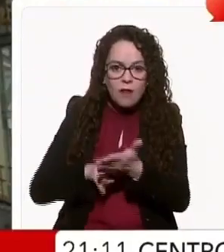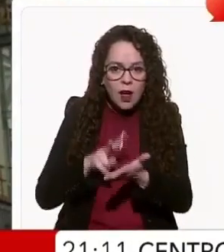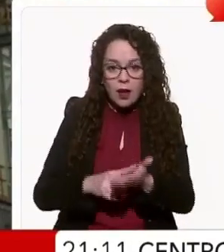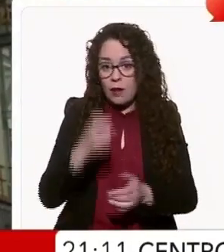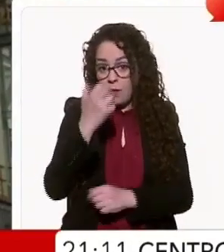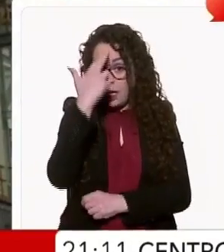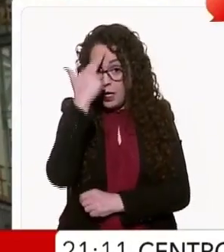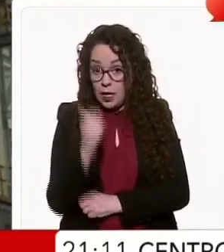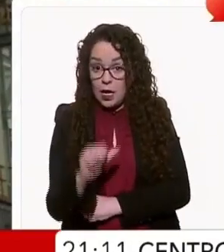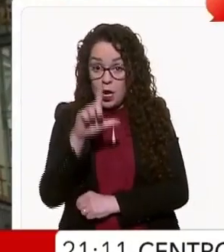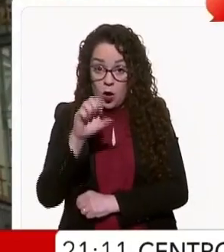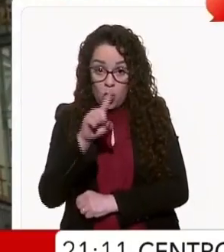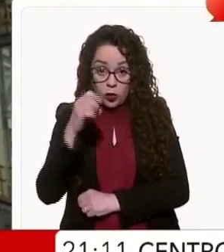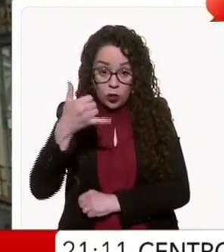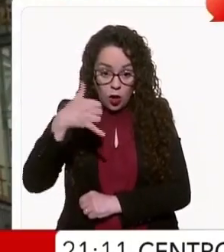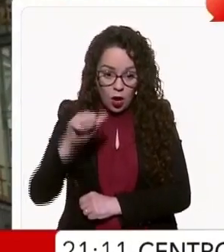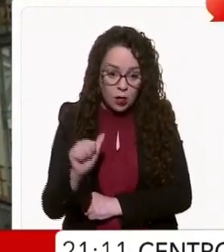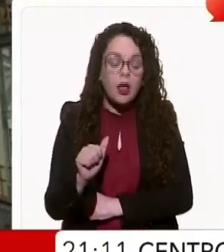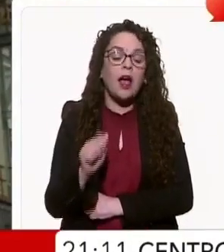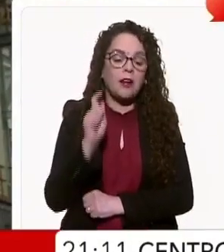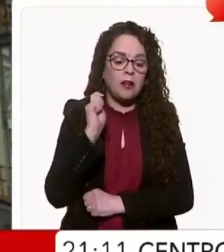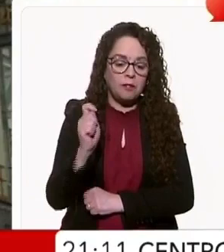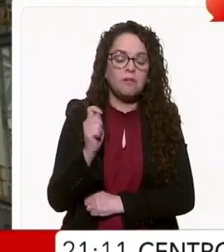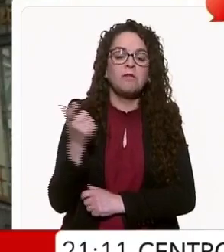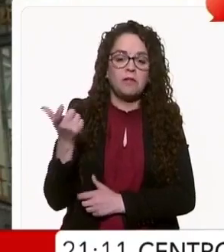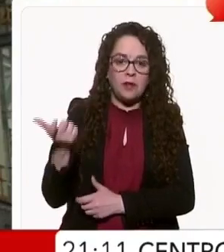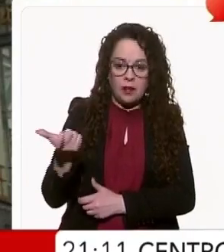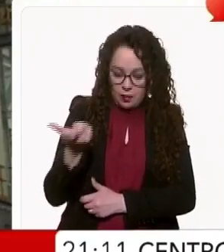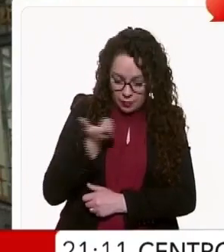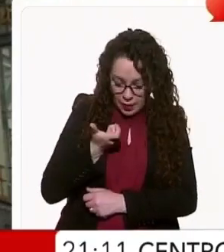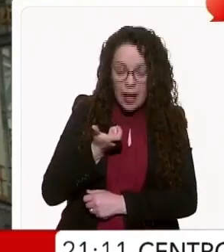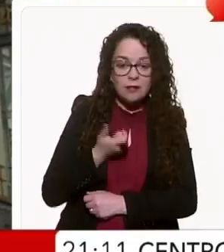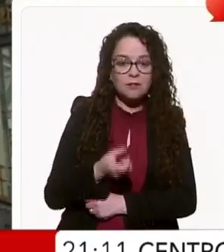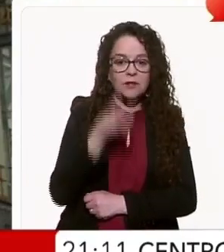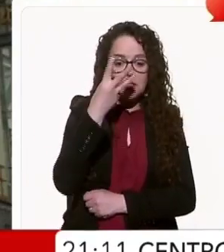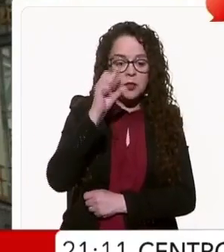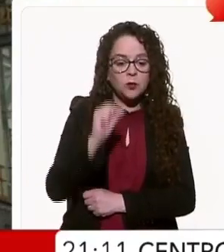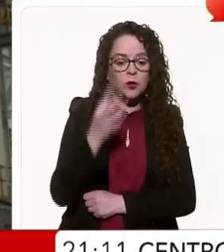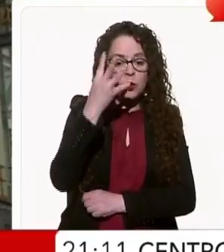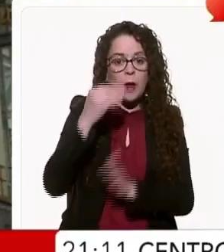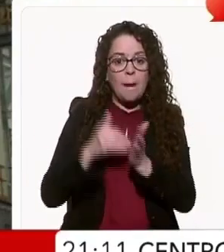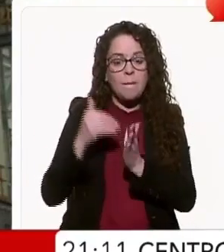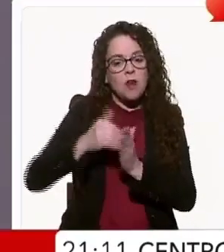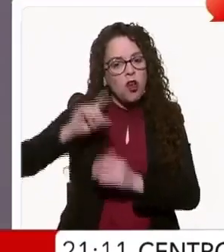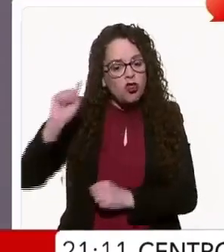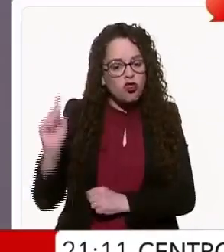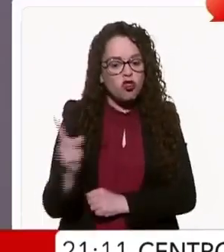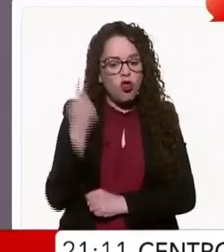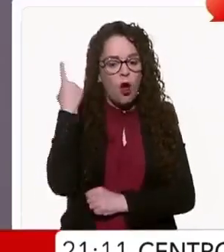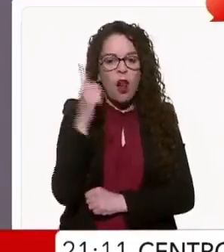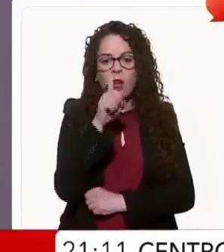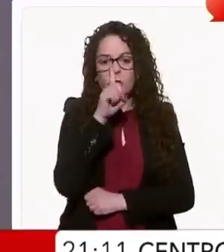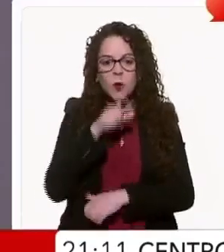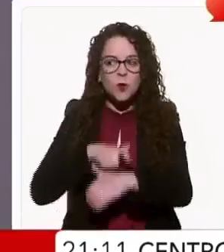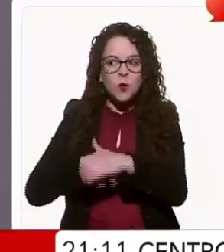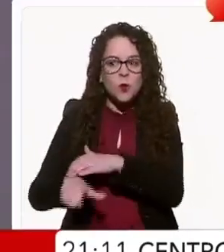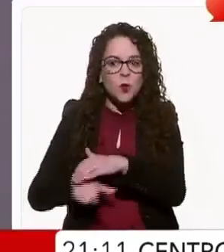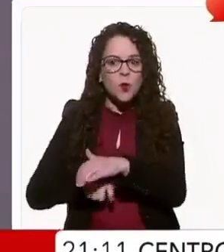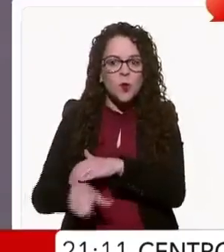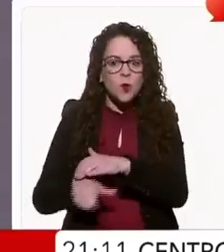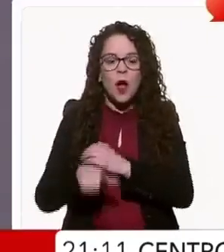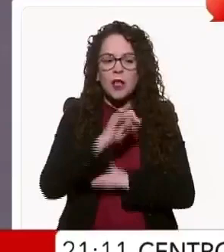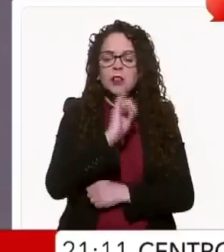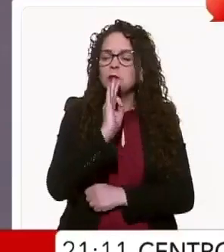Lozoya habría recibido 3.4 millones de dólares en sobornos. Pero en ese caso, un